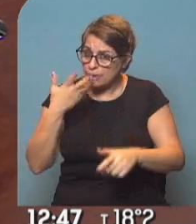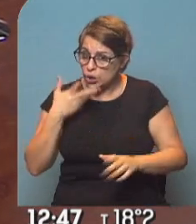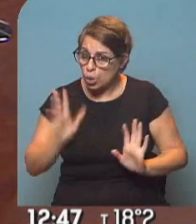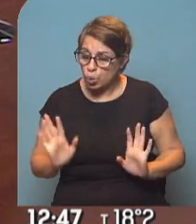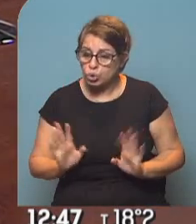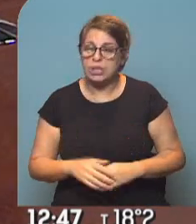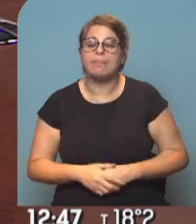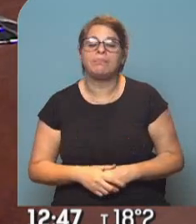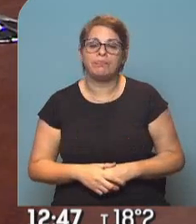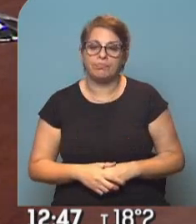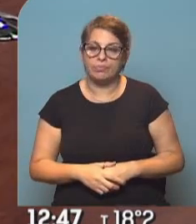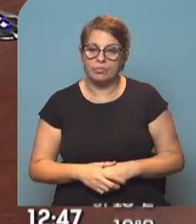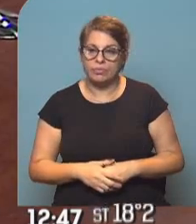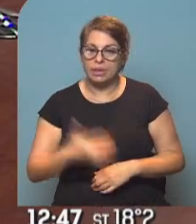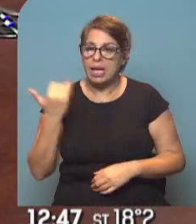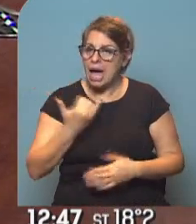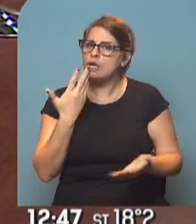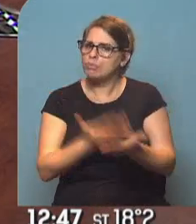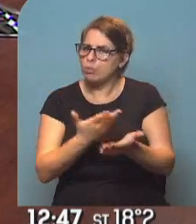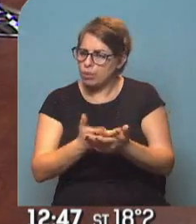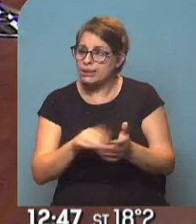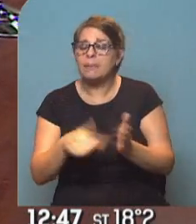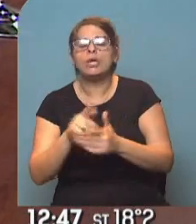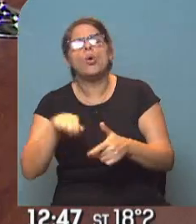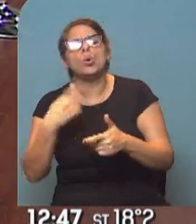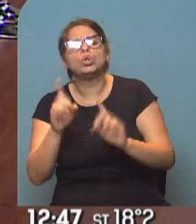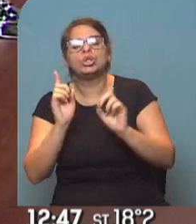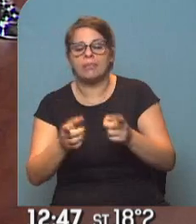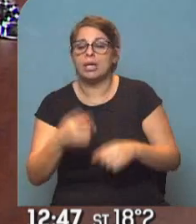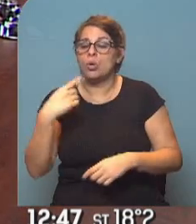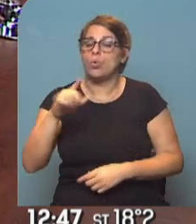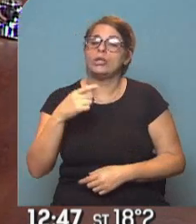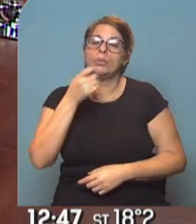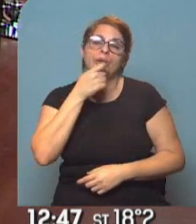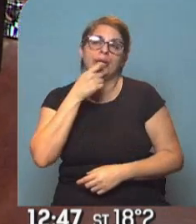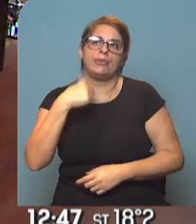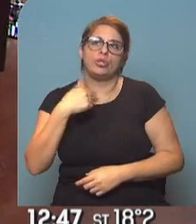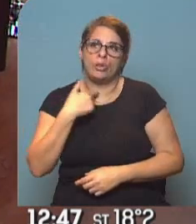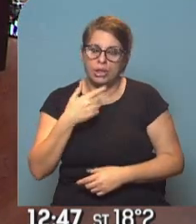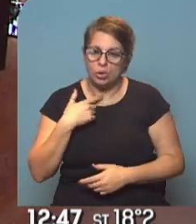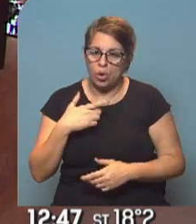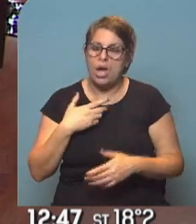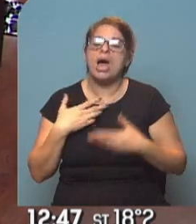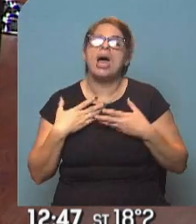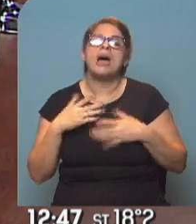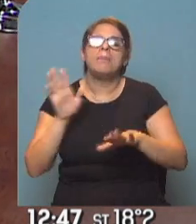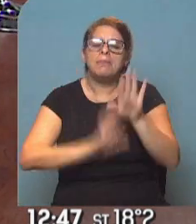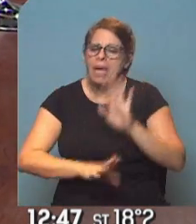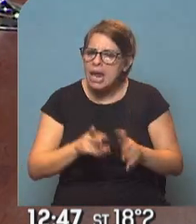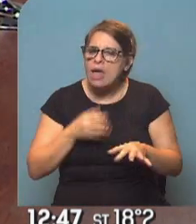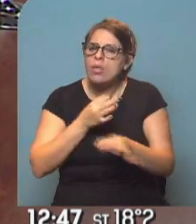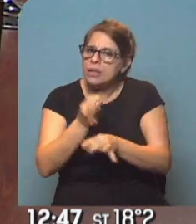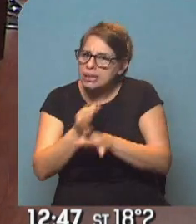sentido, aparece sí también como una propuesta. Y por otra parte, cuando yo digo está coacheado o está preparado,